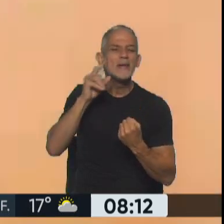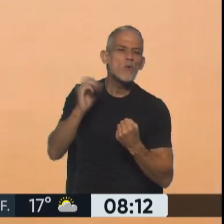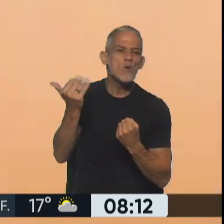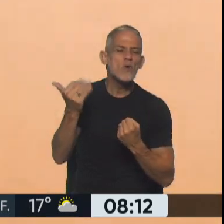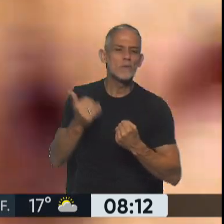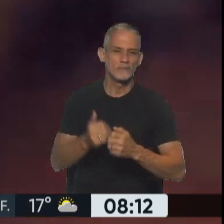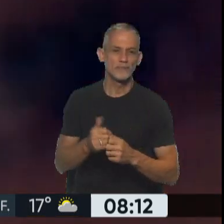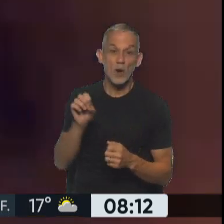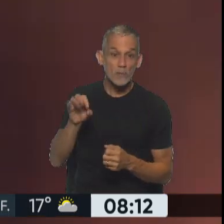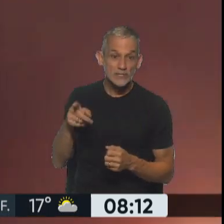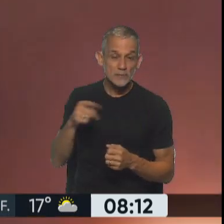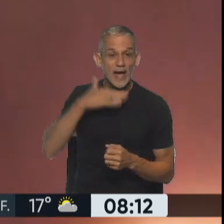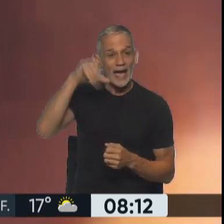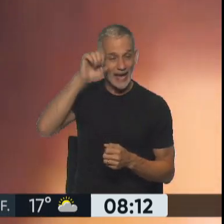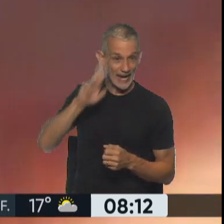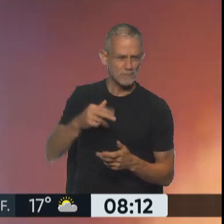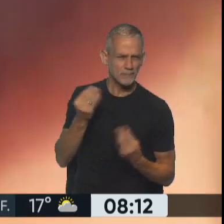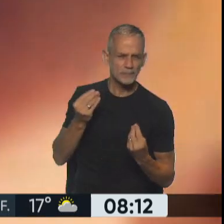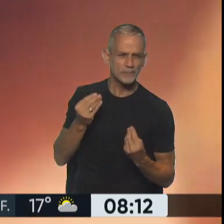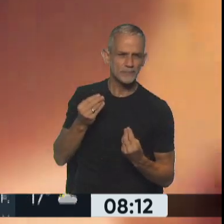cómo es tu nombre